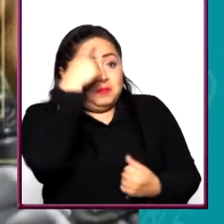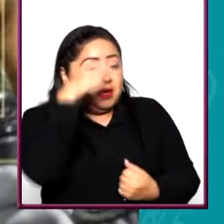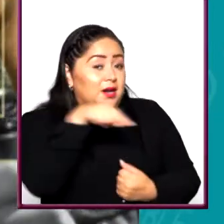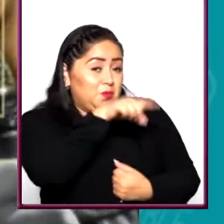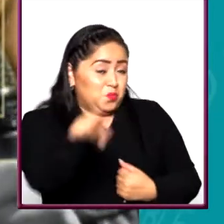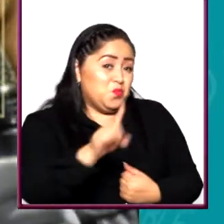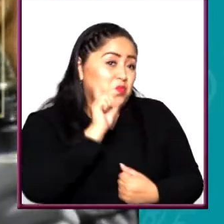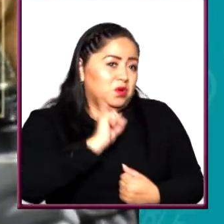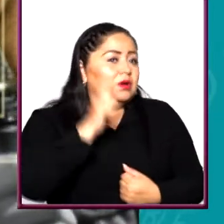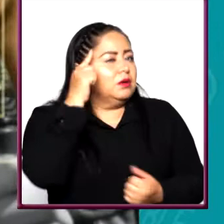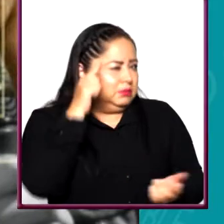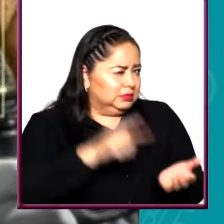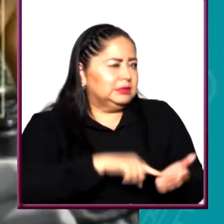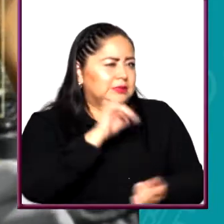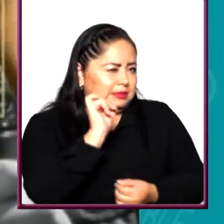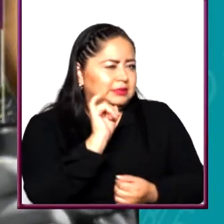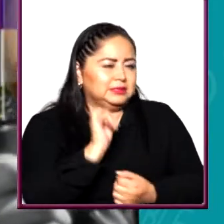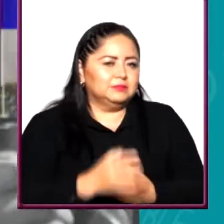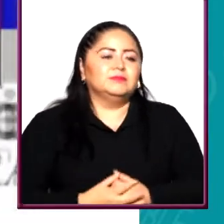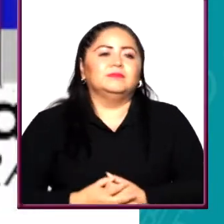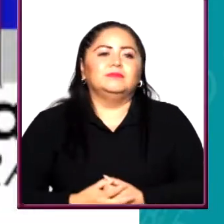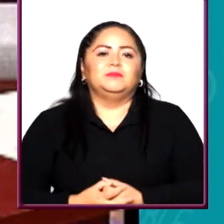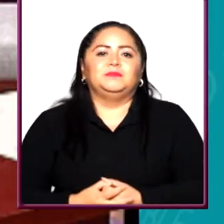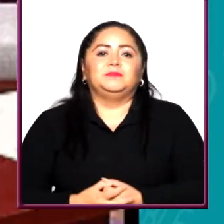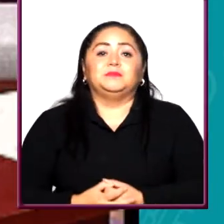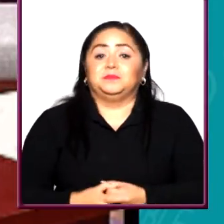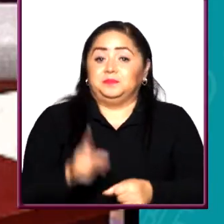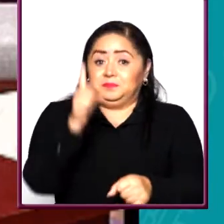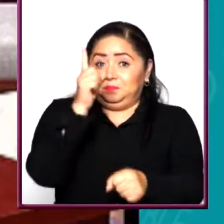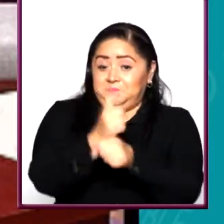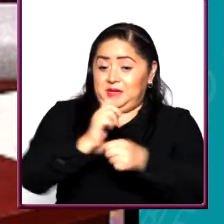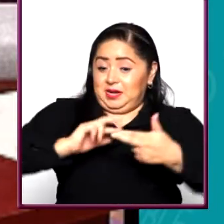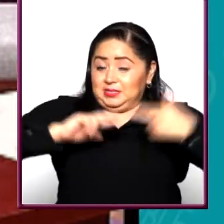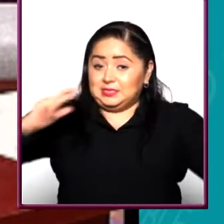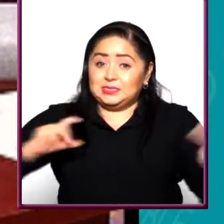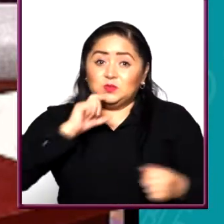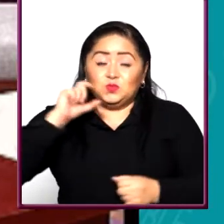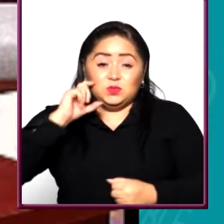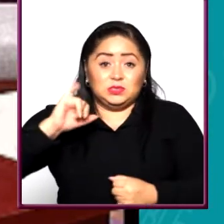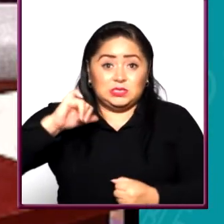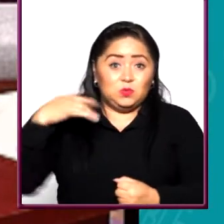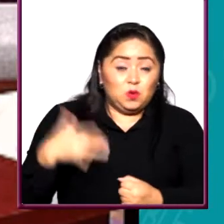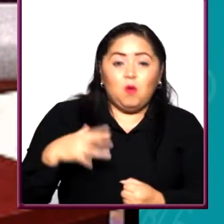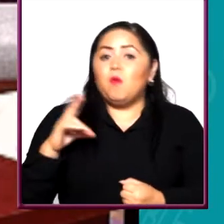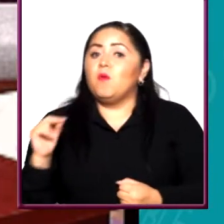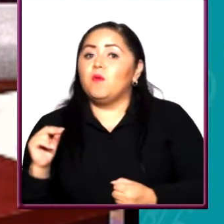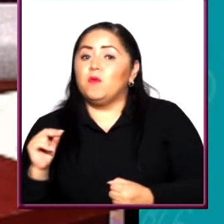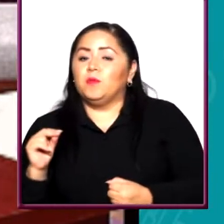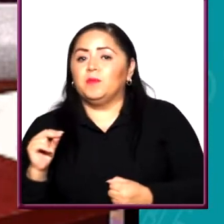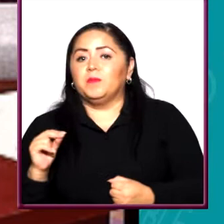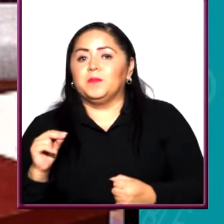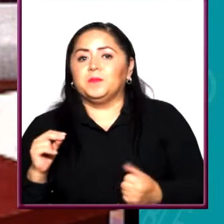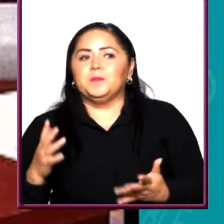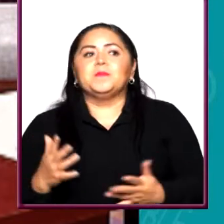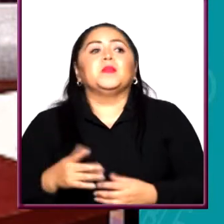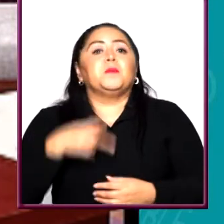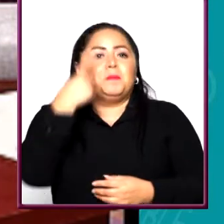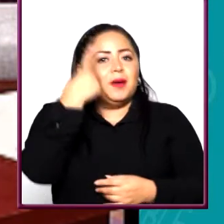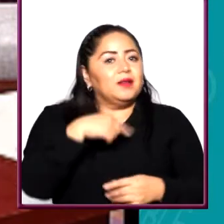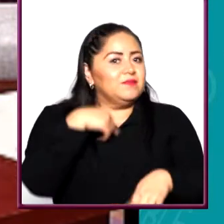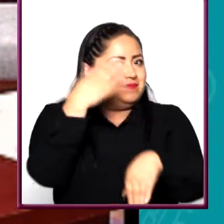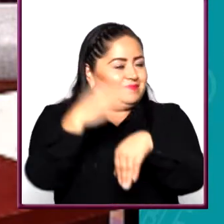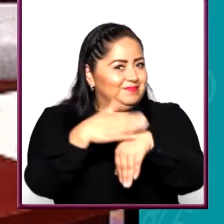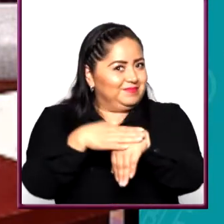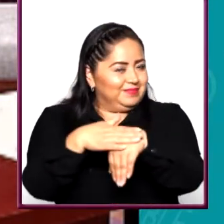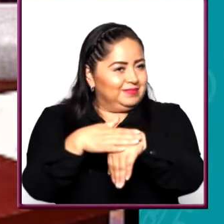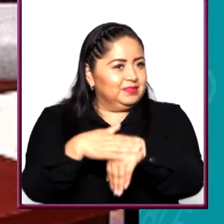entendido para una mujer, creo que sí. ¿La primera relación sexual duele o no? Pues